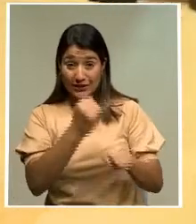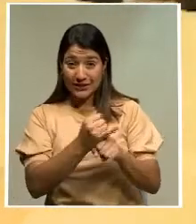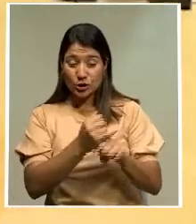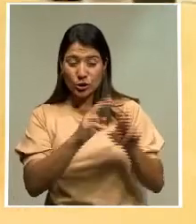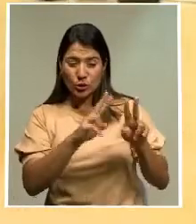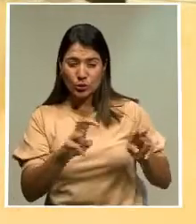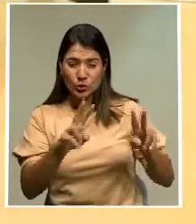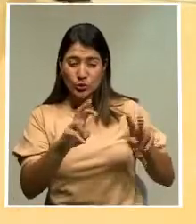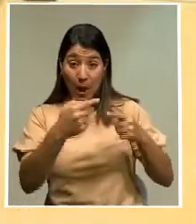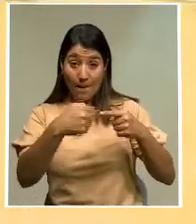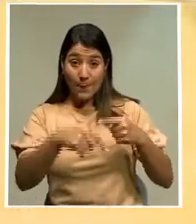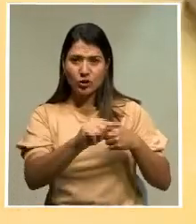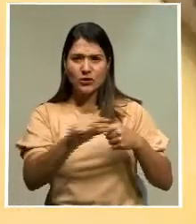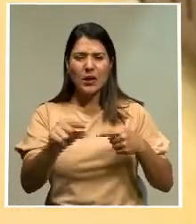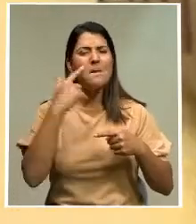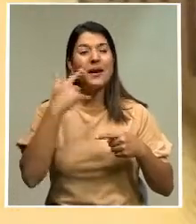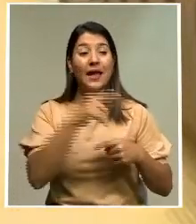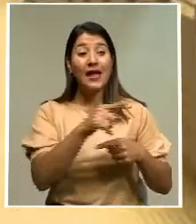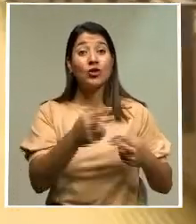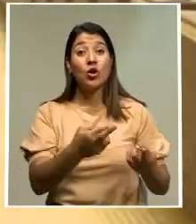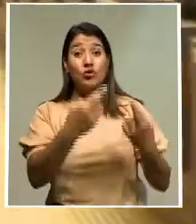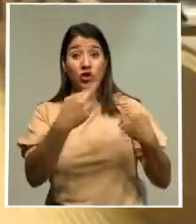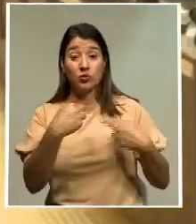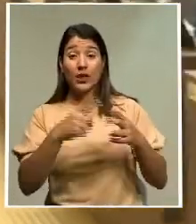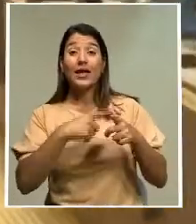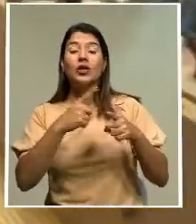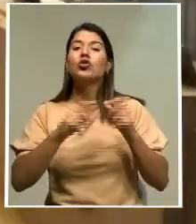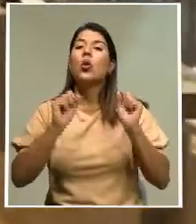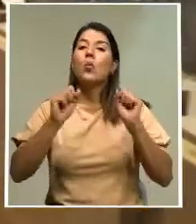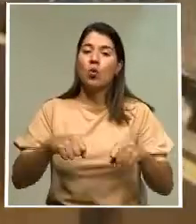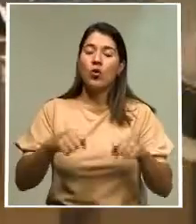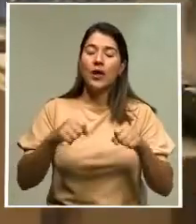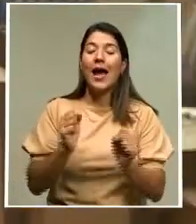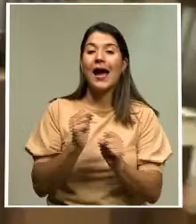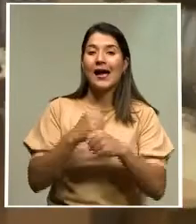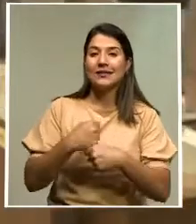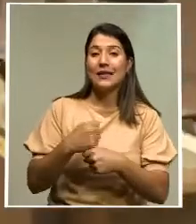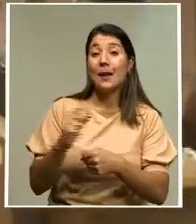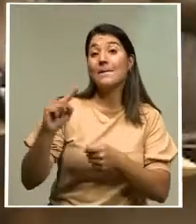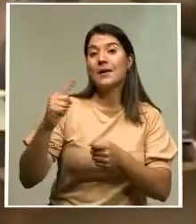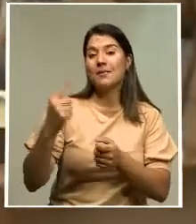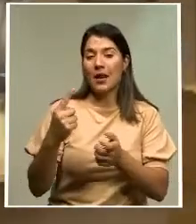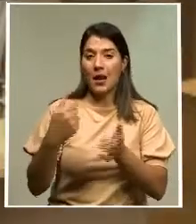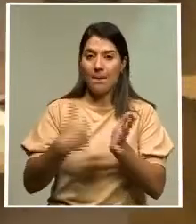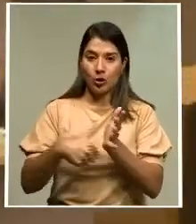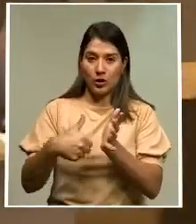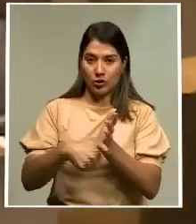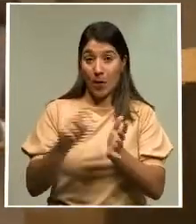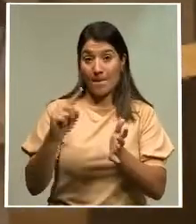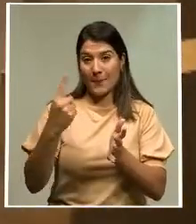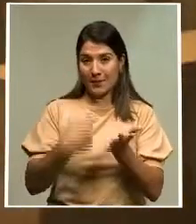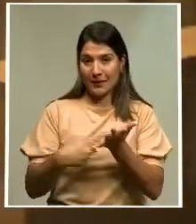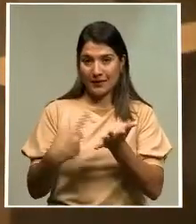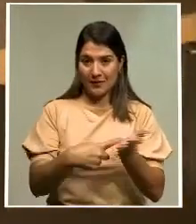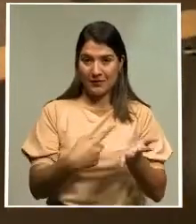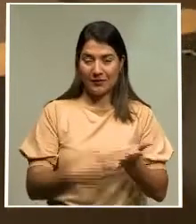próxima semana, para que se respondan y poder así llegar a la votación del primer debate.